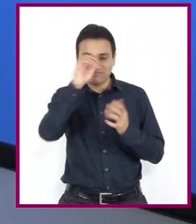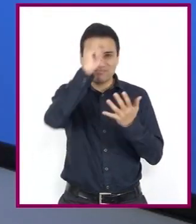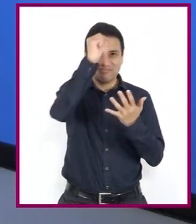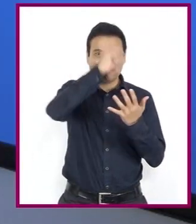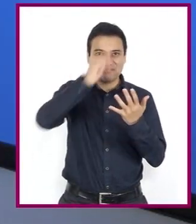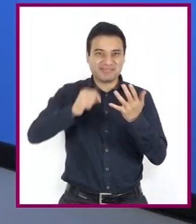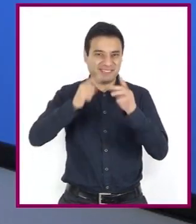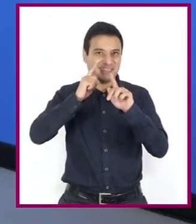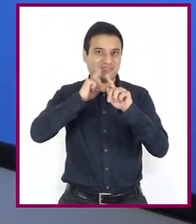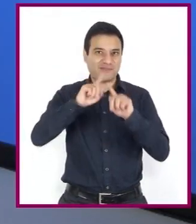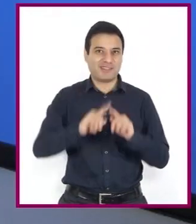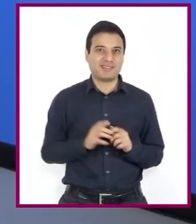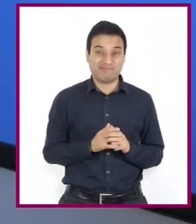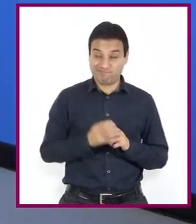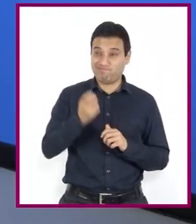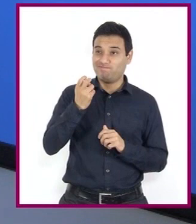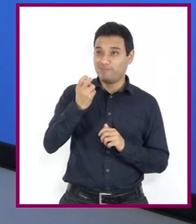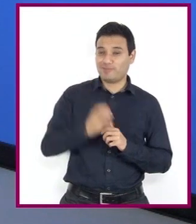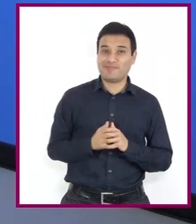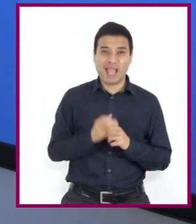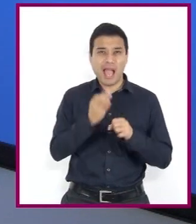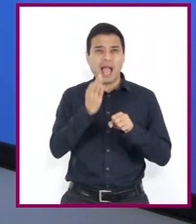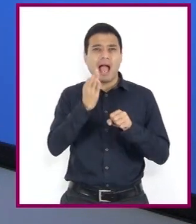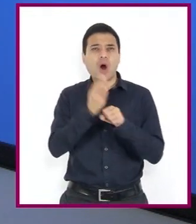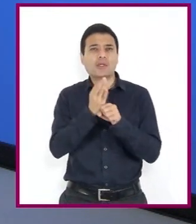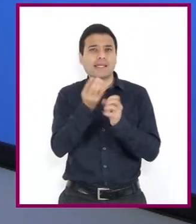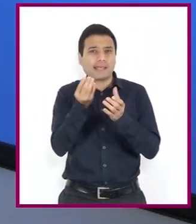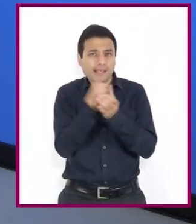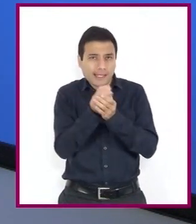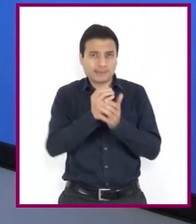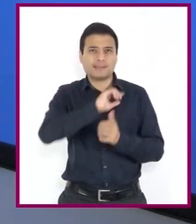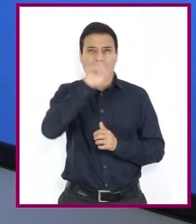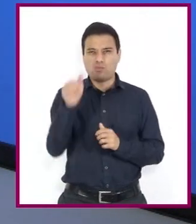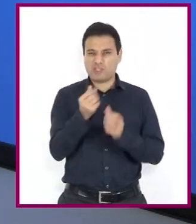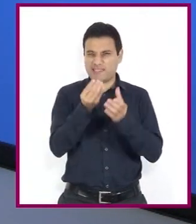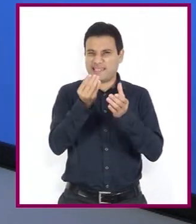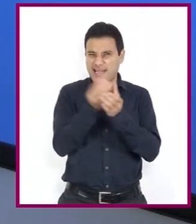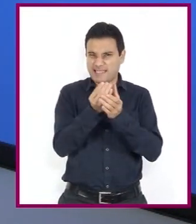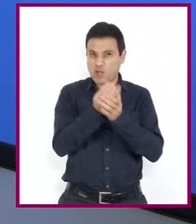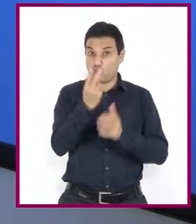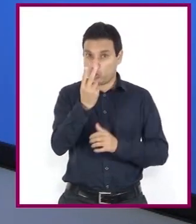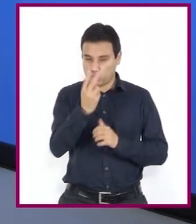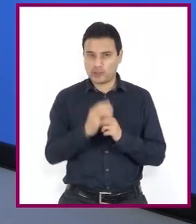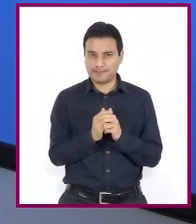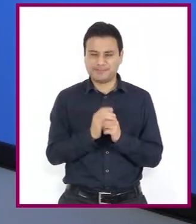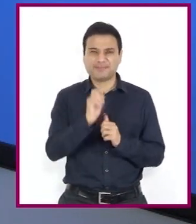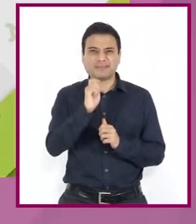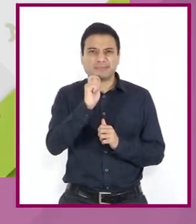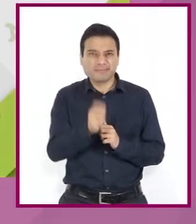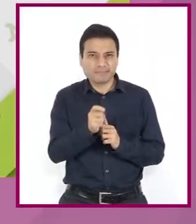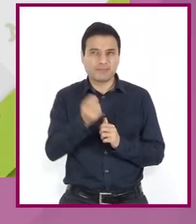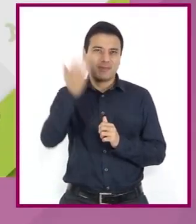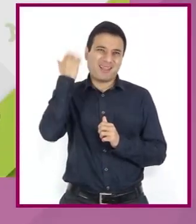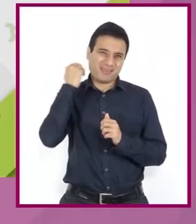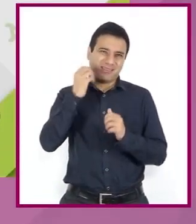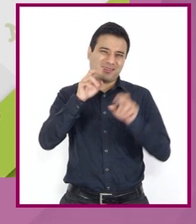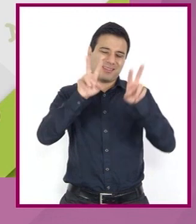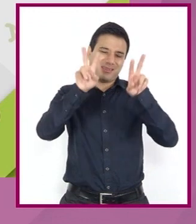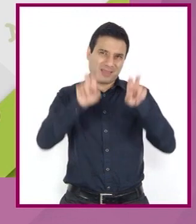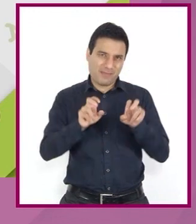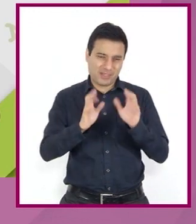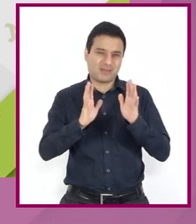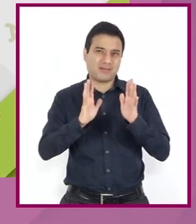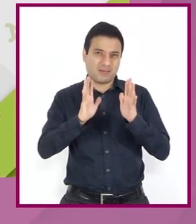profesor. Asimismo, esta sesión y las dos siguientes estarán orientadas al reforzamiento de contenidos. El día de